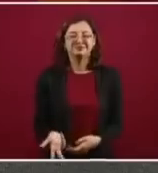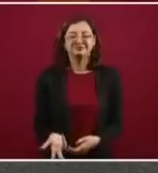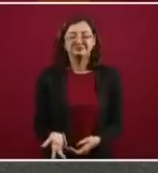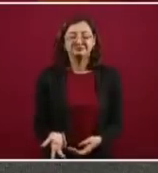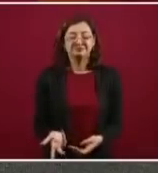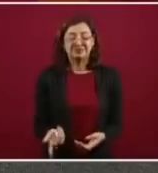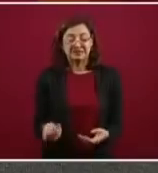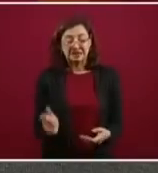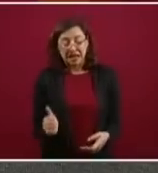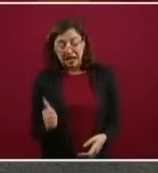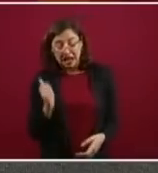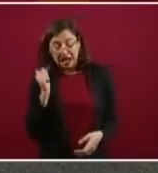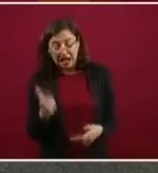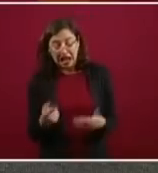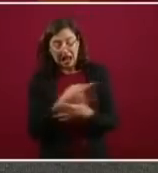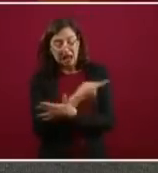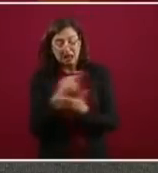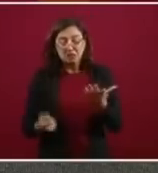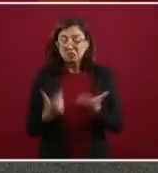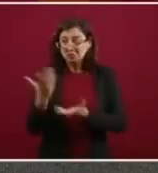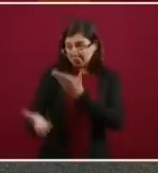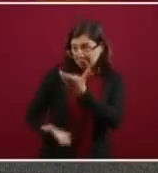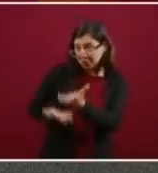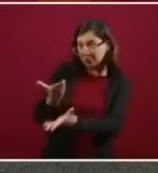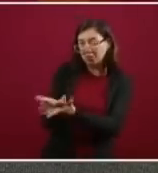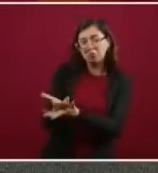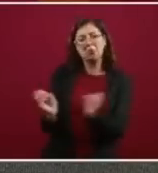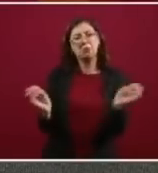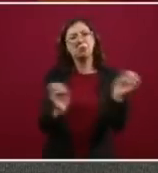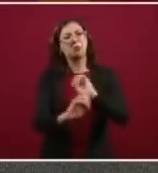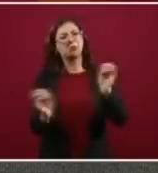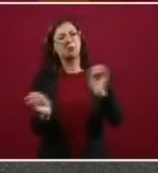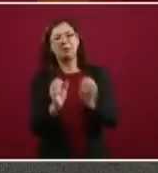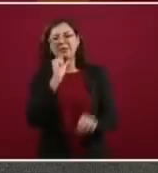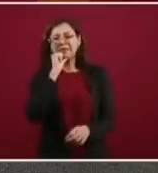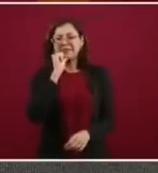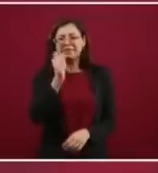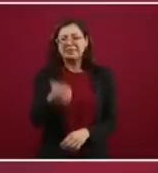un pliego petitorio,